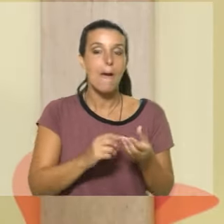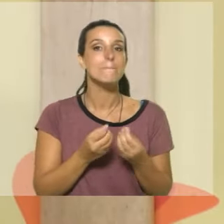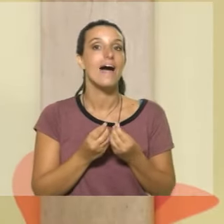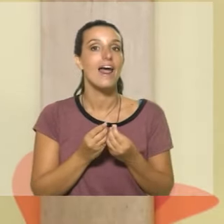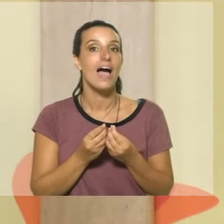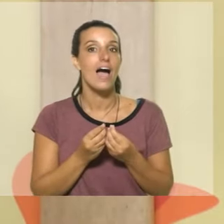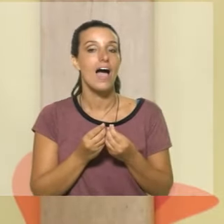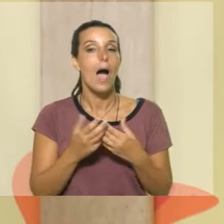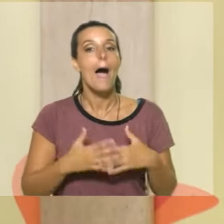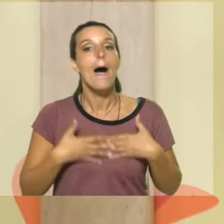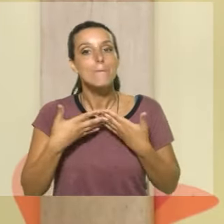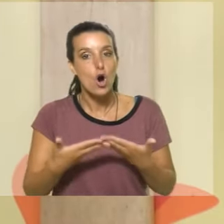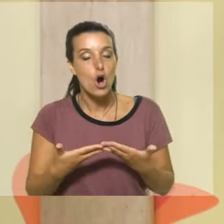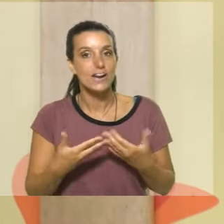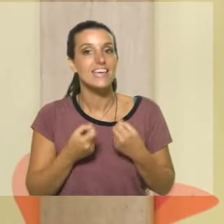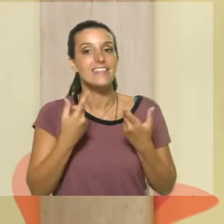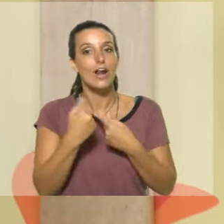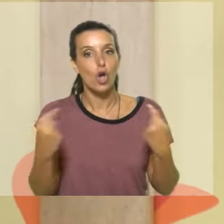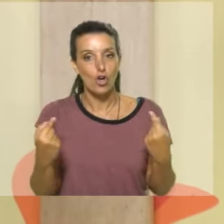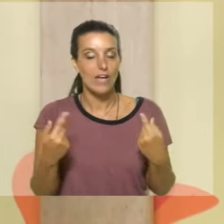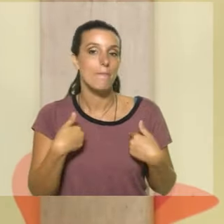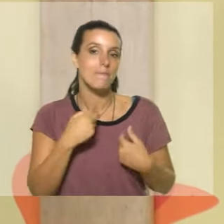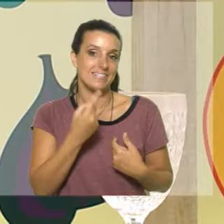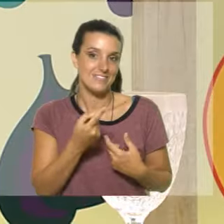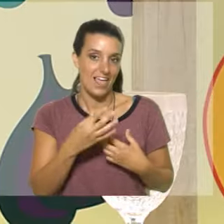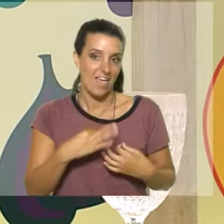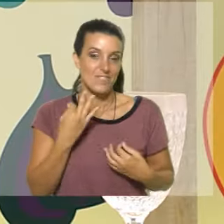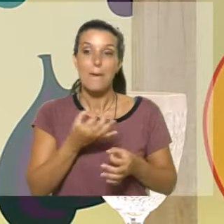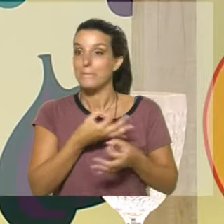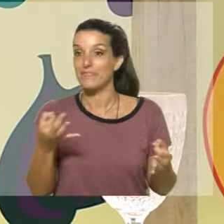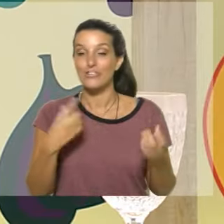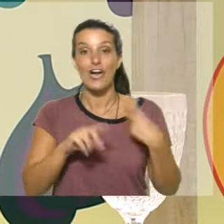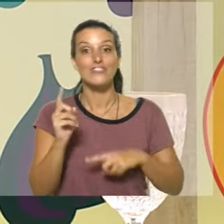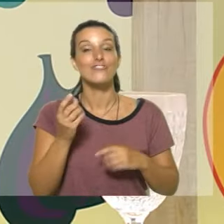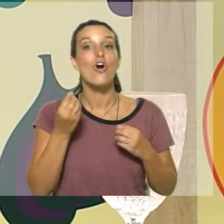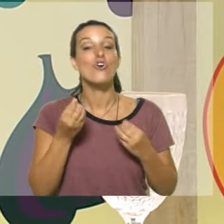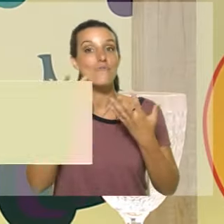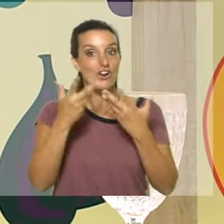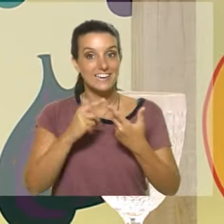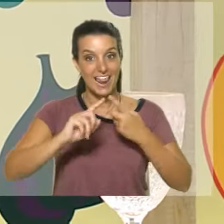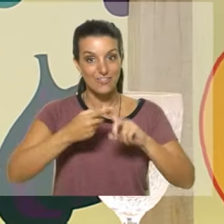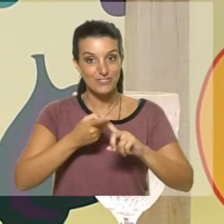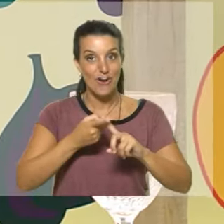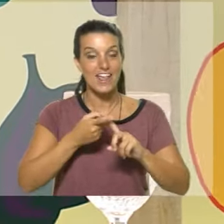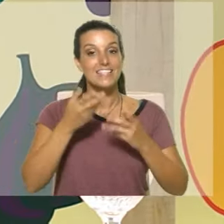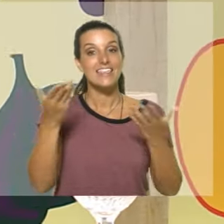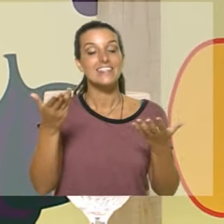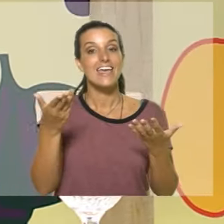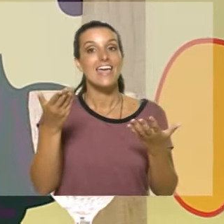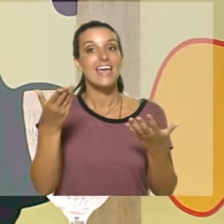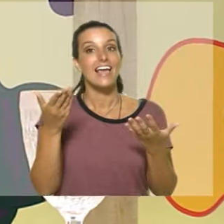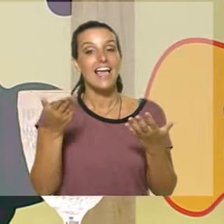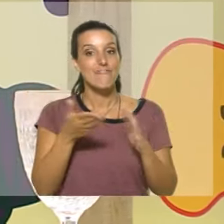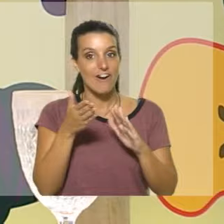con el amor y el dar las cosas que a mí me han servido en la vida Perfecto entonces constructor de relaciones de de Adrián bayarres